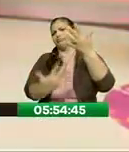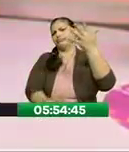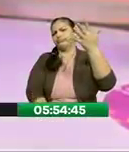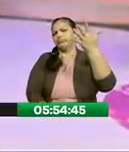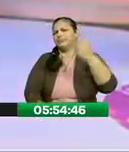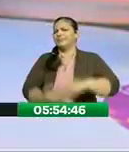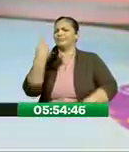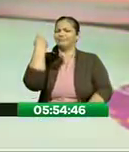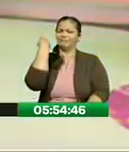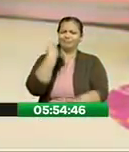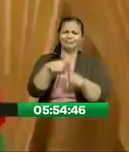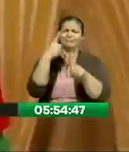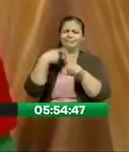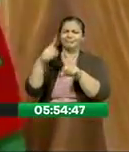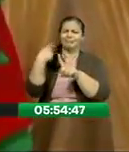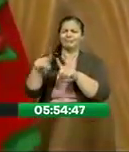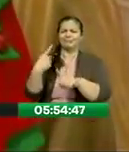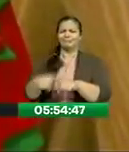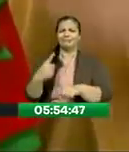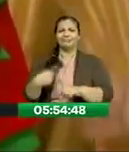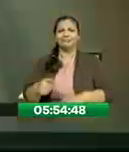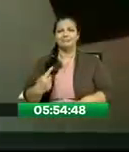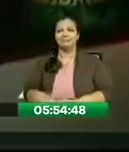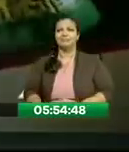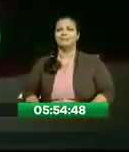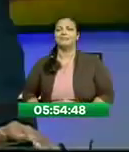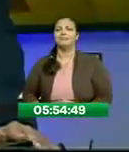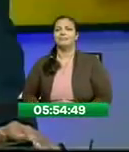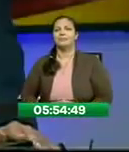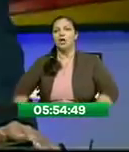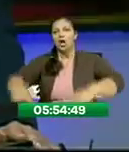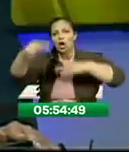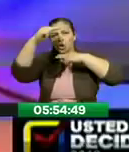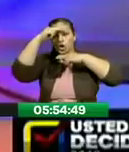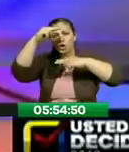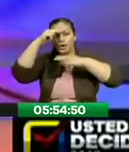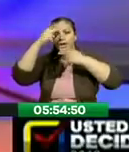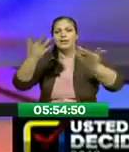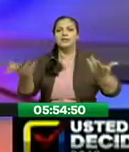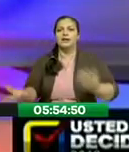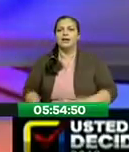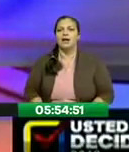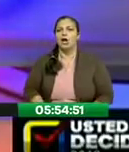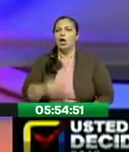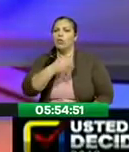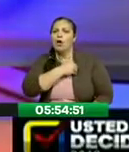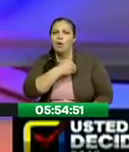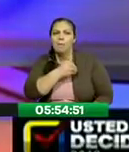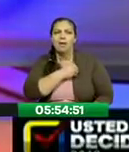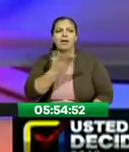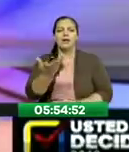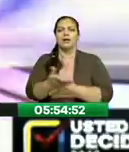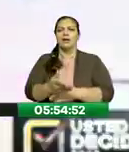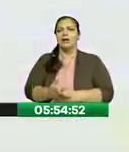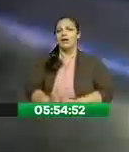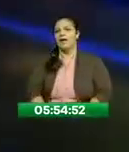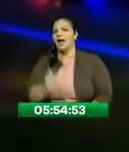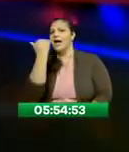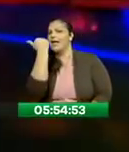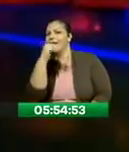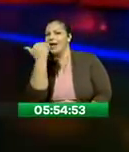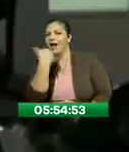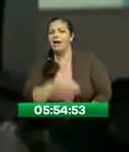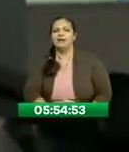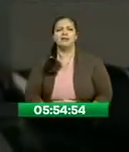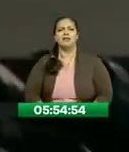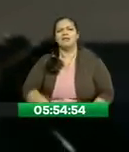que han visto en nuestros contenidos lo que les atrae y convoca. Como siempre, en un ejercicio de innovación y tendencias,